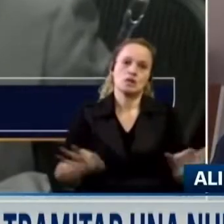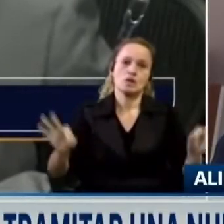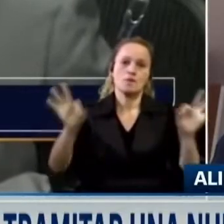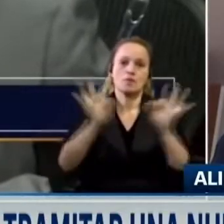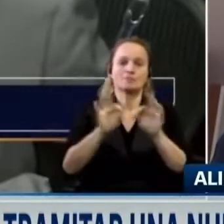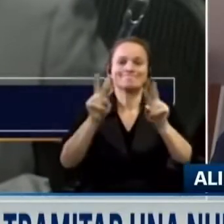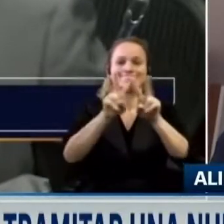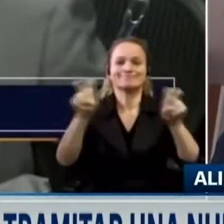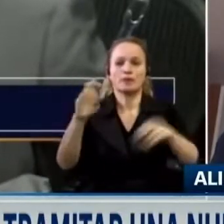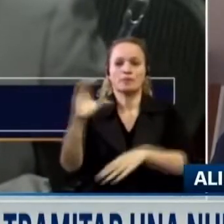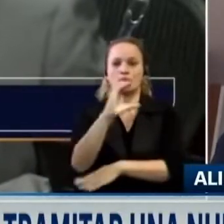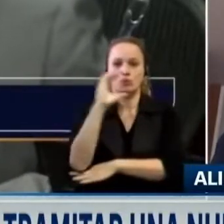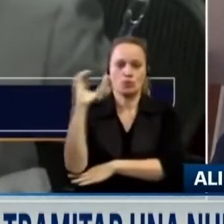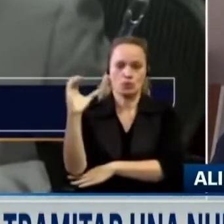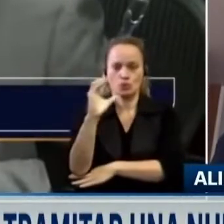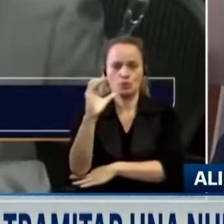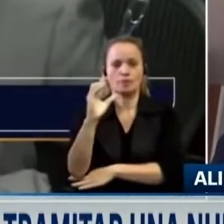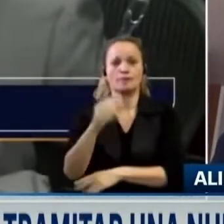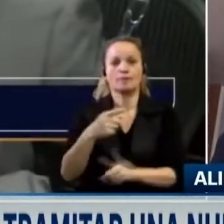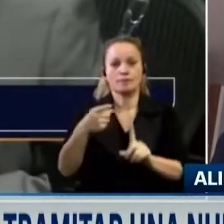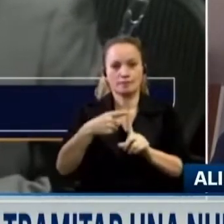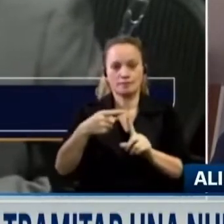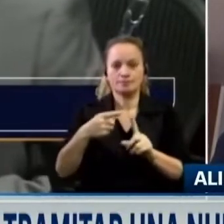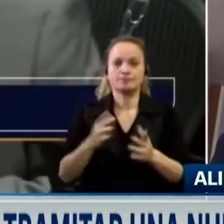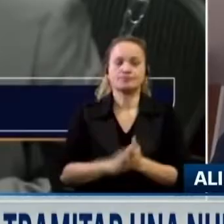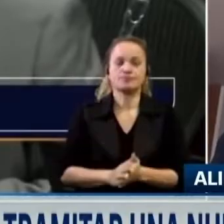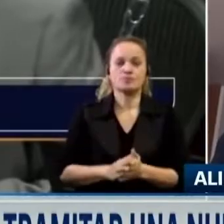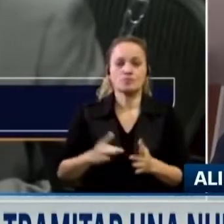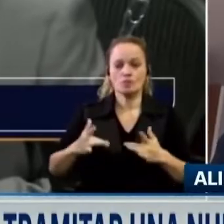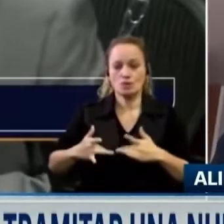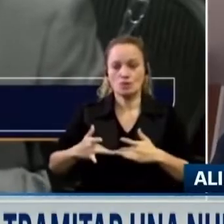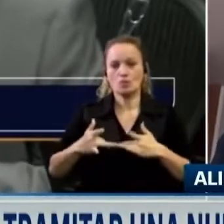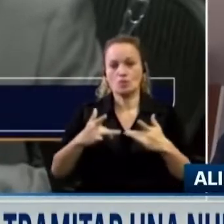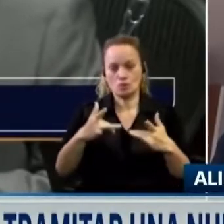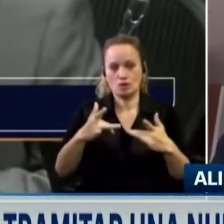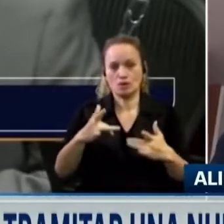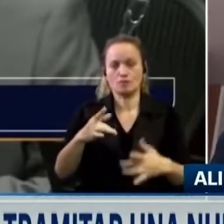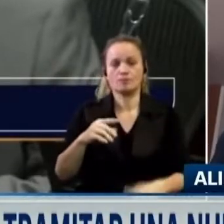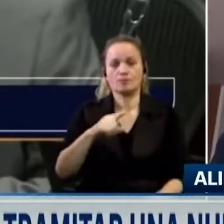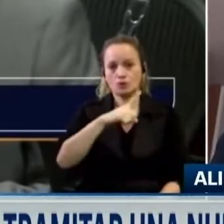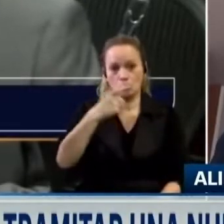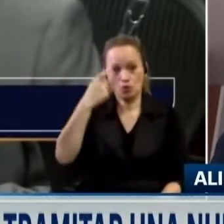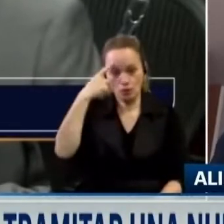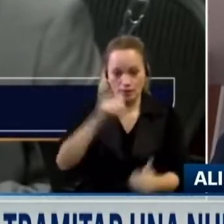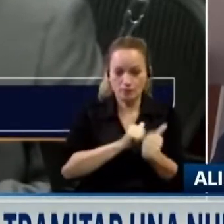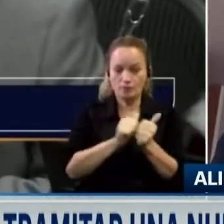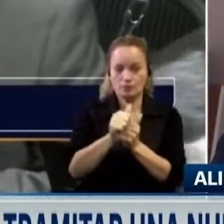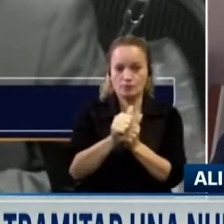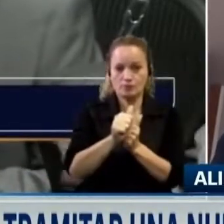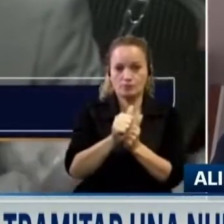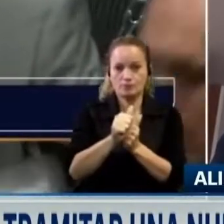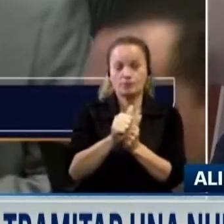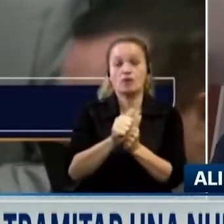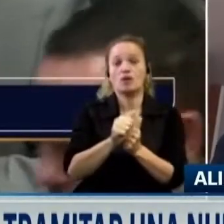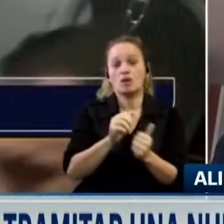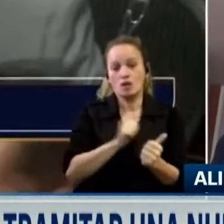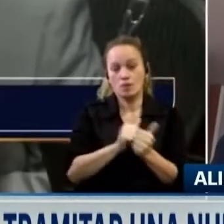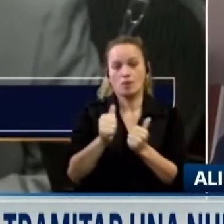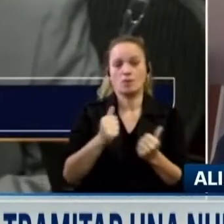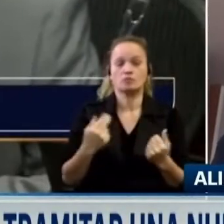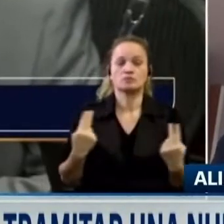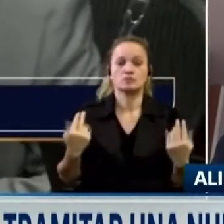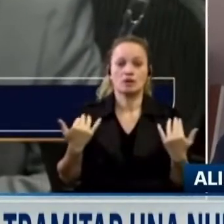política Entonces esta ley lo que hizo fue prorrogar la ley cuatro dieciocho de